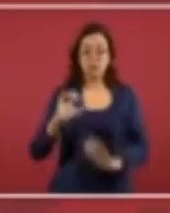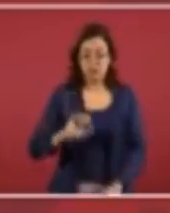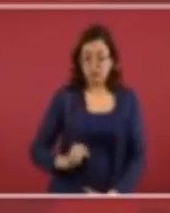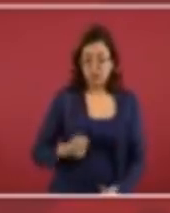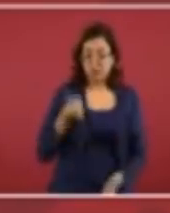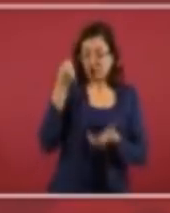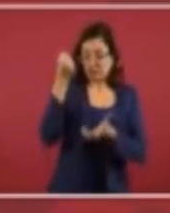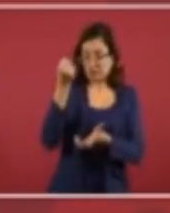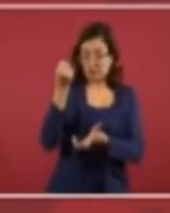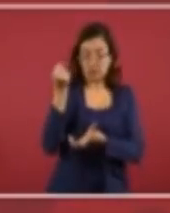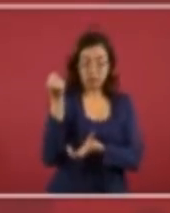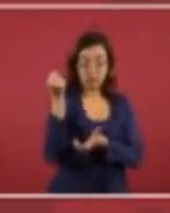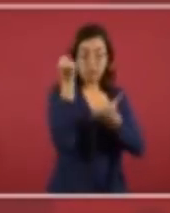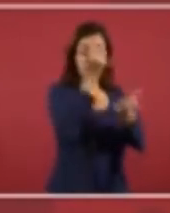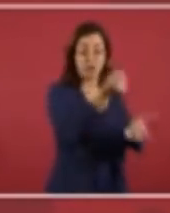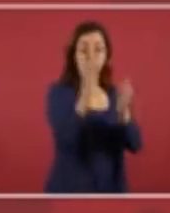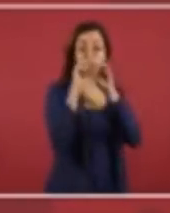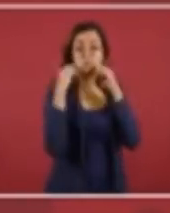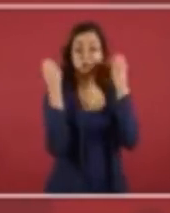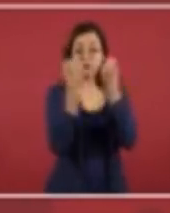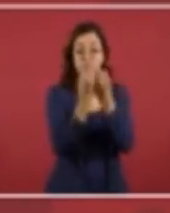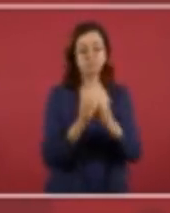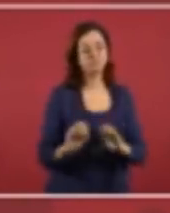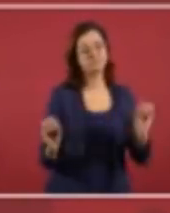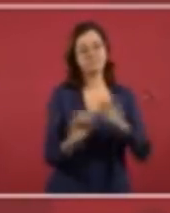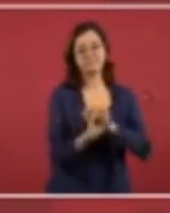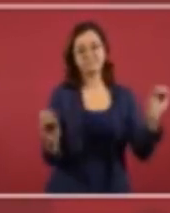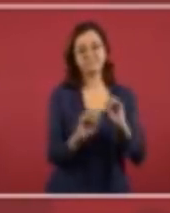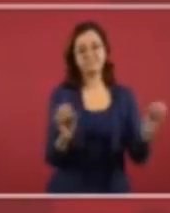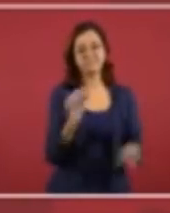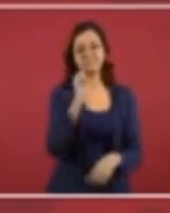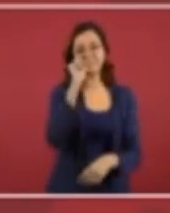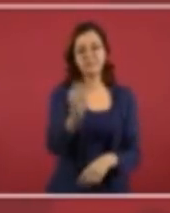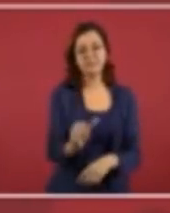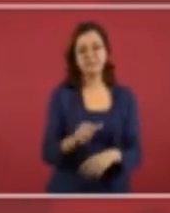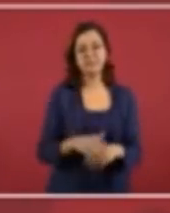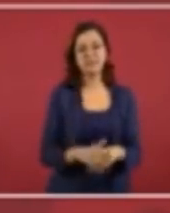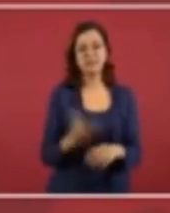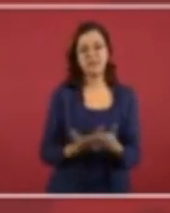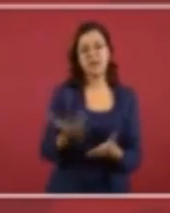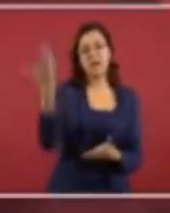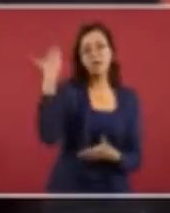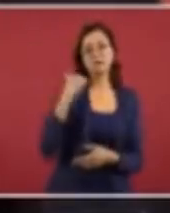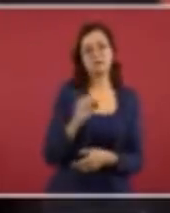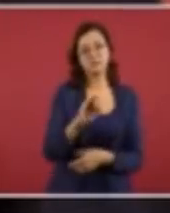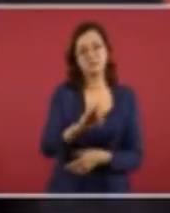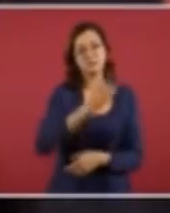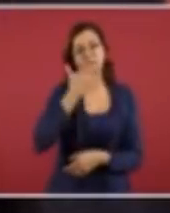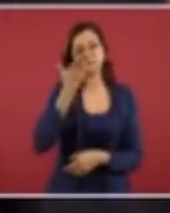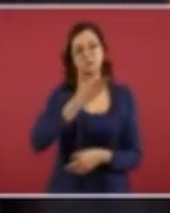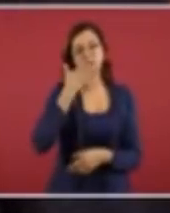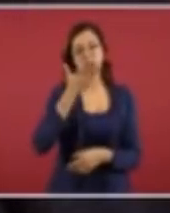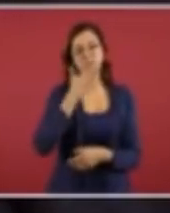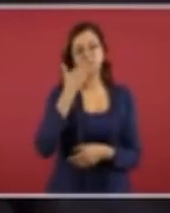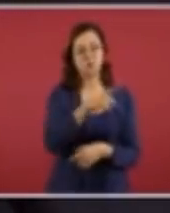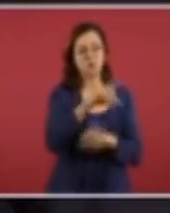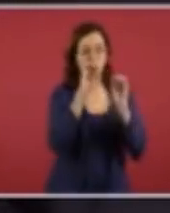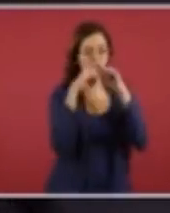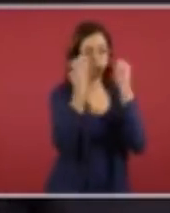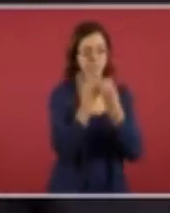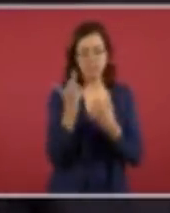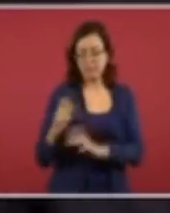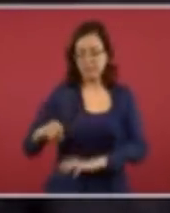presupuesto a organizaciones como se hacía antes, ya no